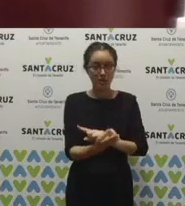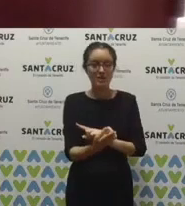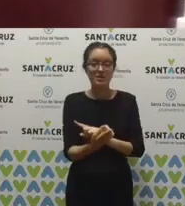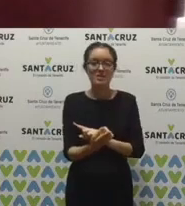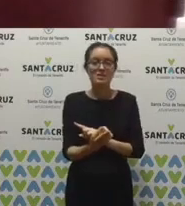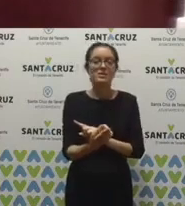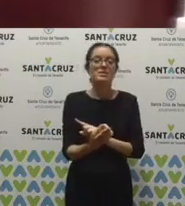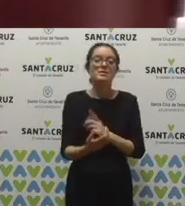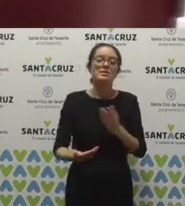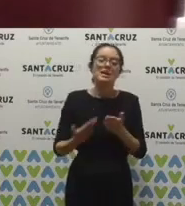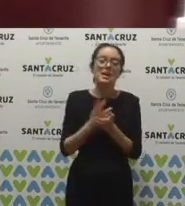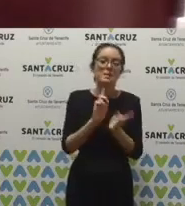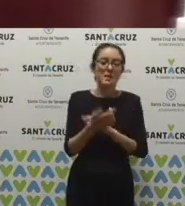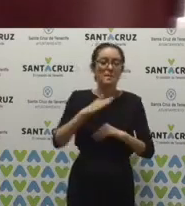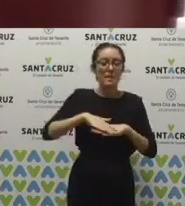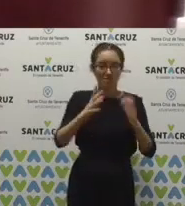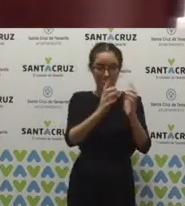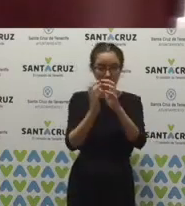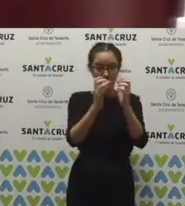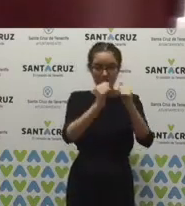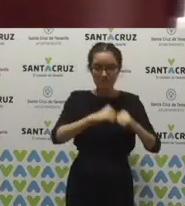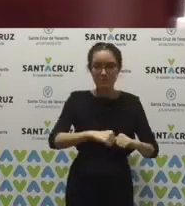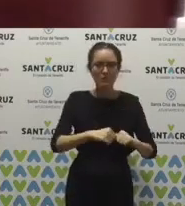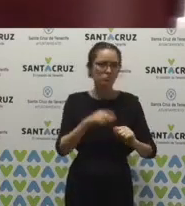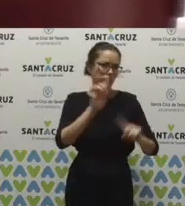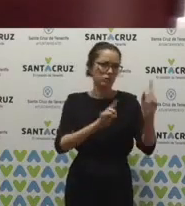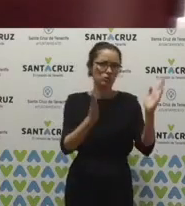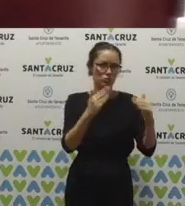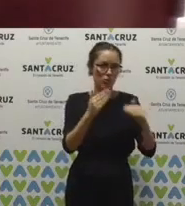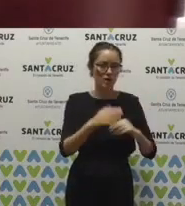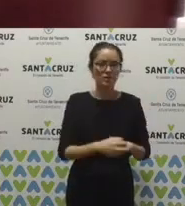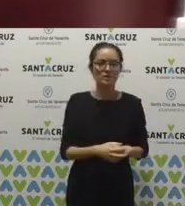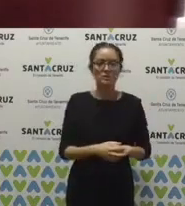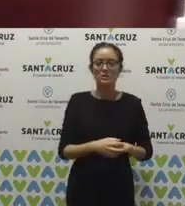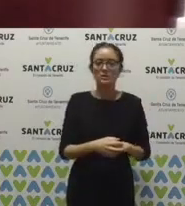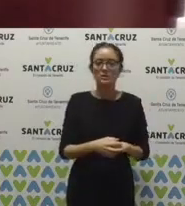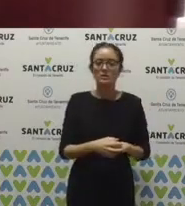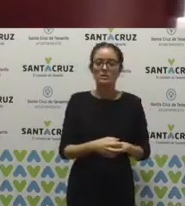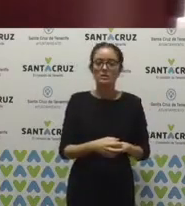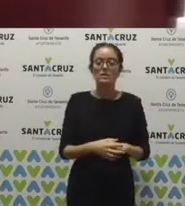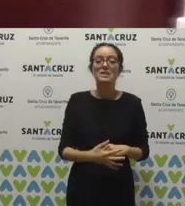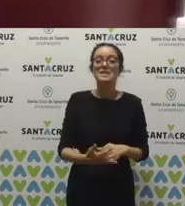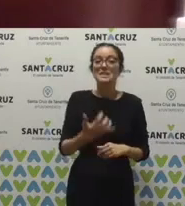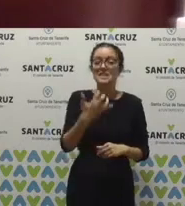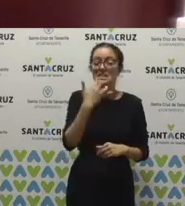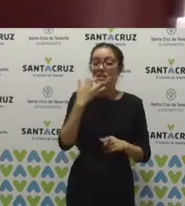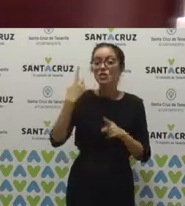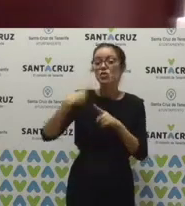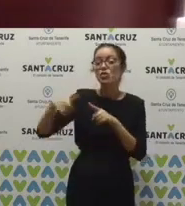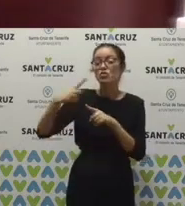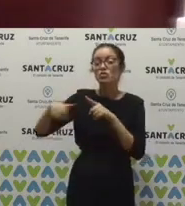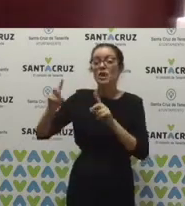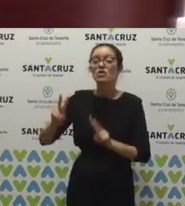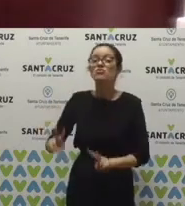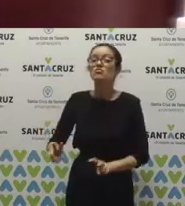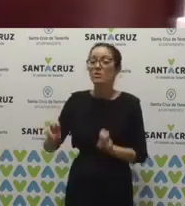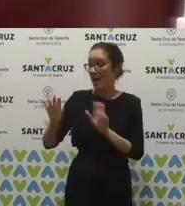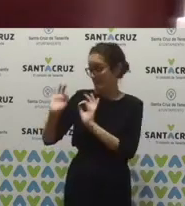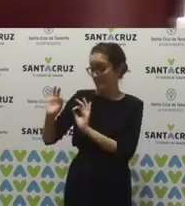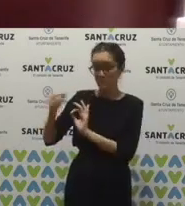presentadas para poder llegar a un acuerdo no hay ningún inconveniente la introducción de materias nuevas y ésta lo es